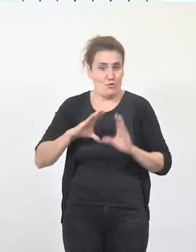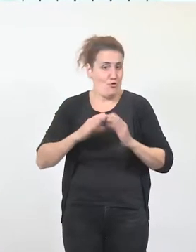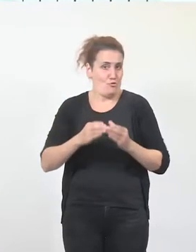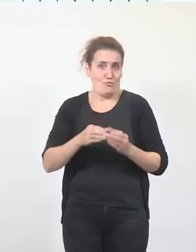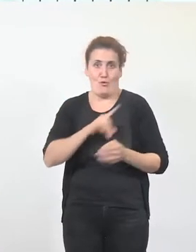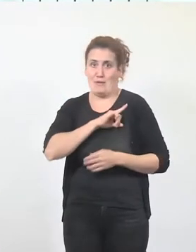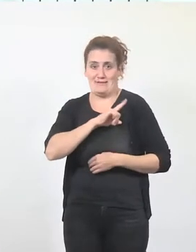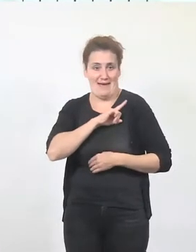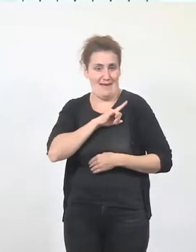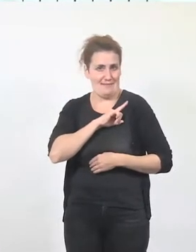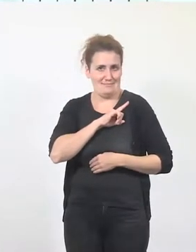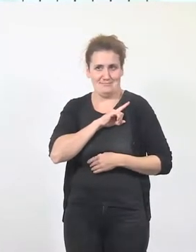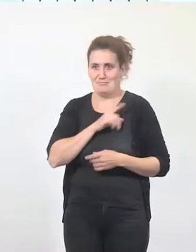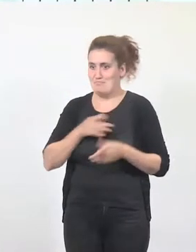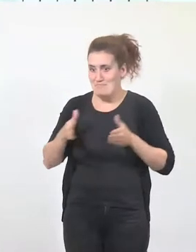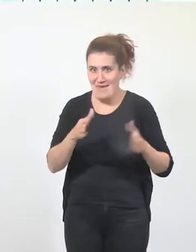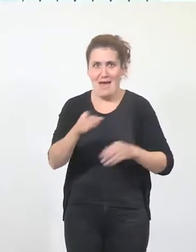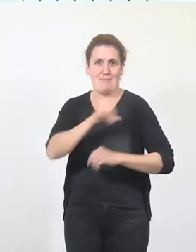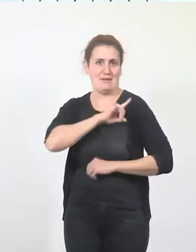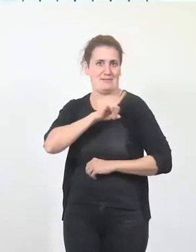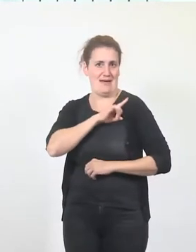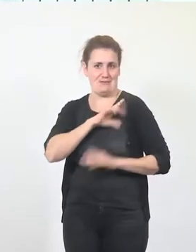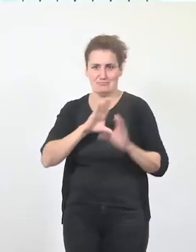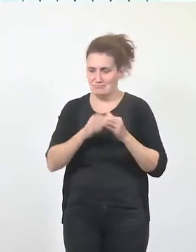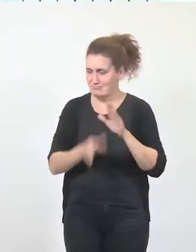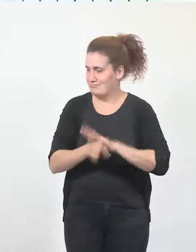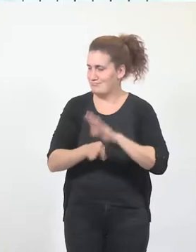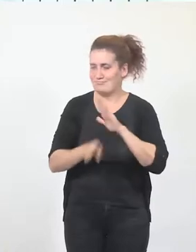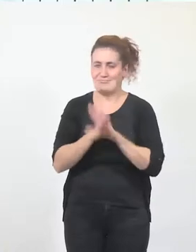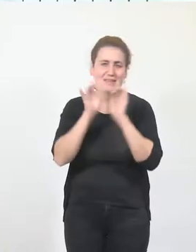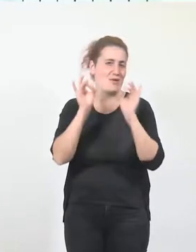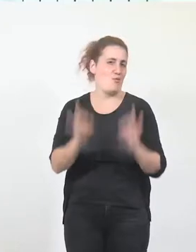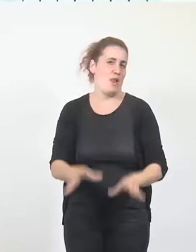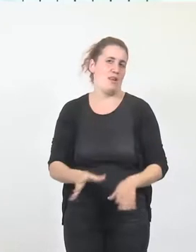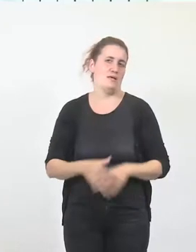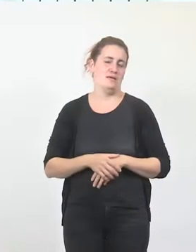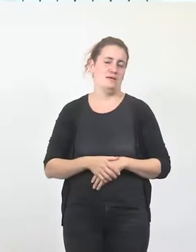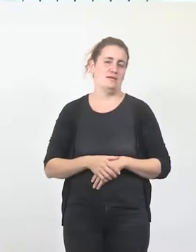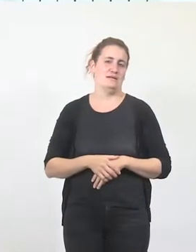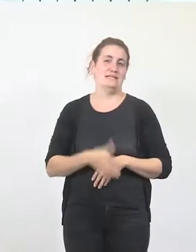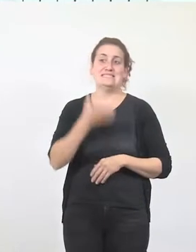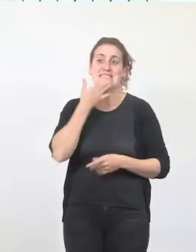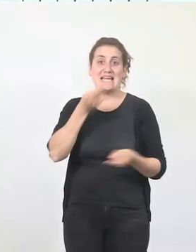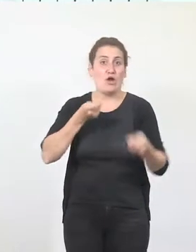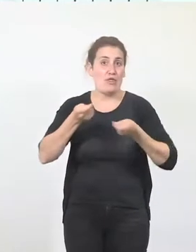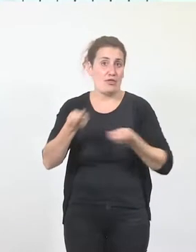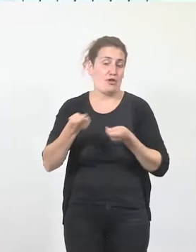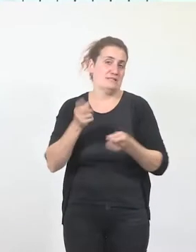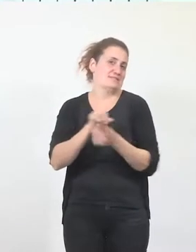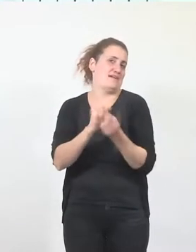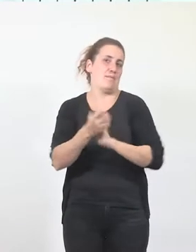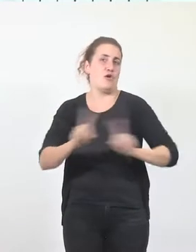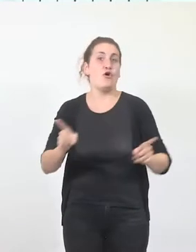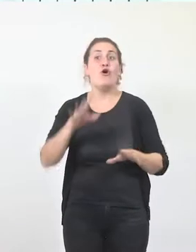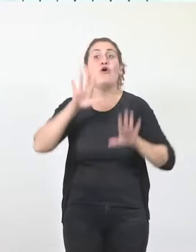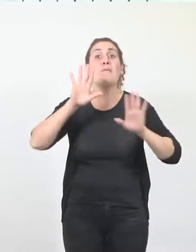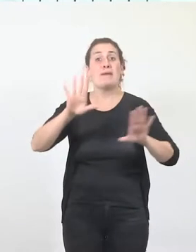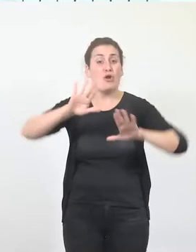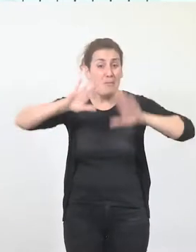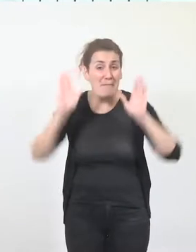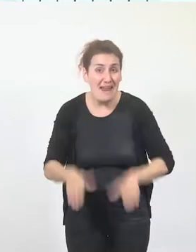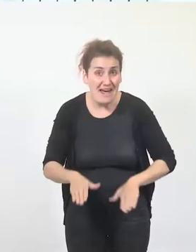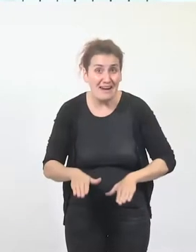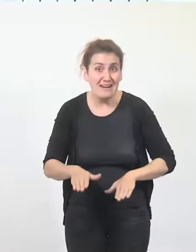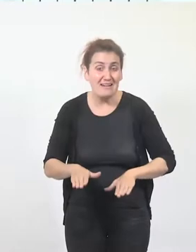esa vía militar junto con el tema de las negociaciones, pero nunca van a parar